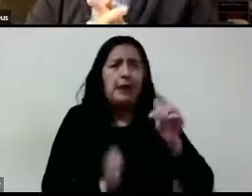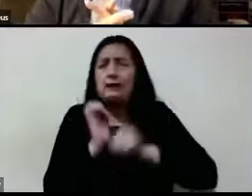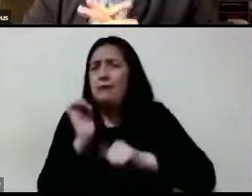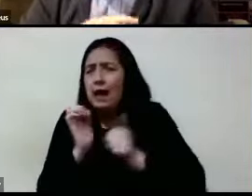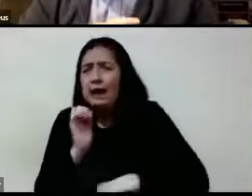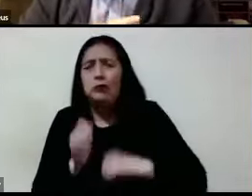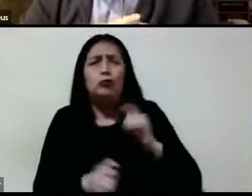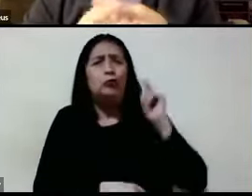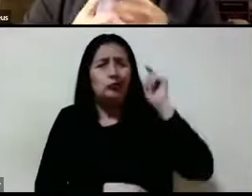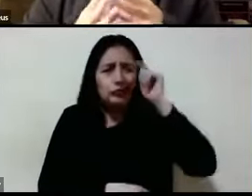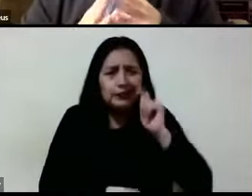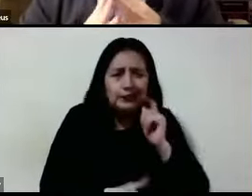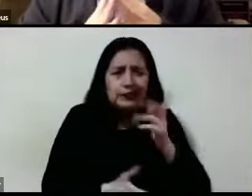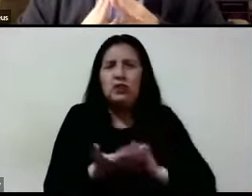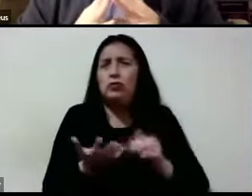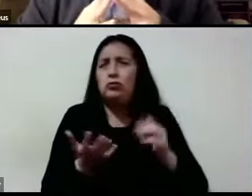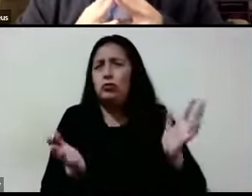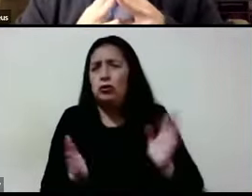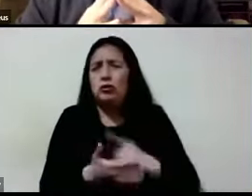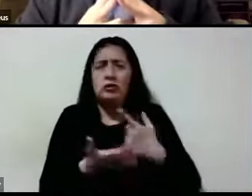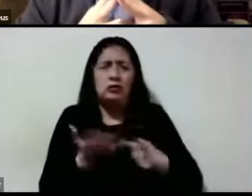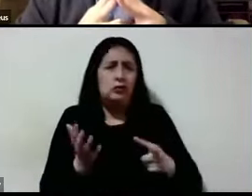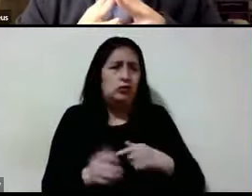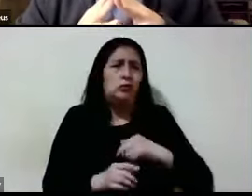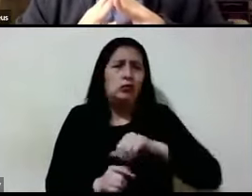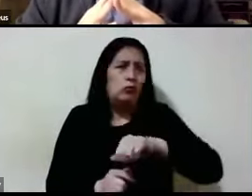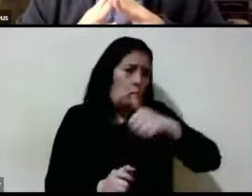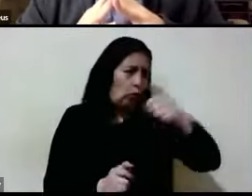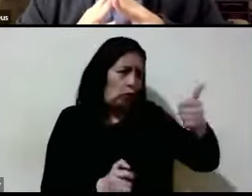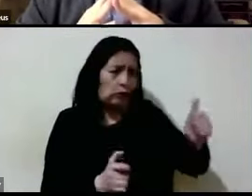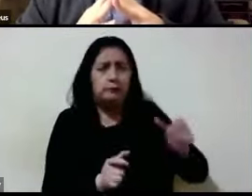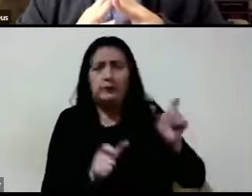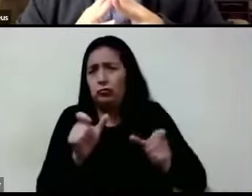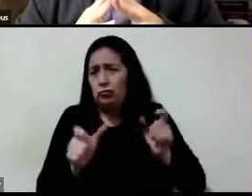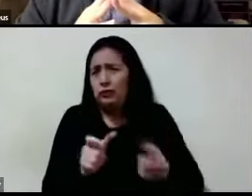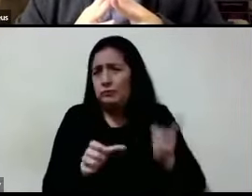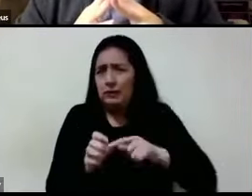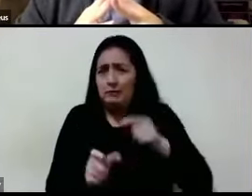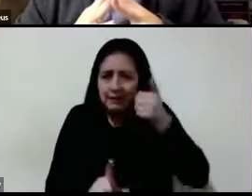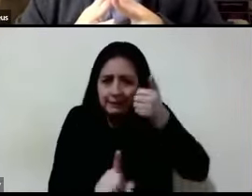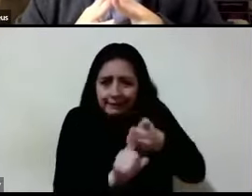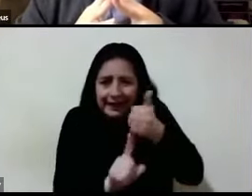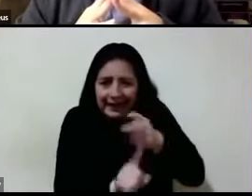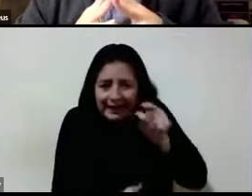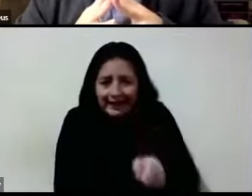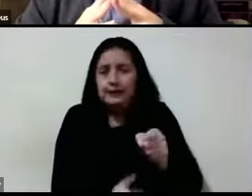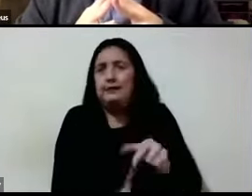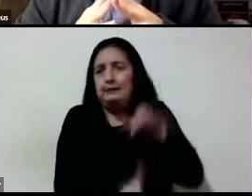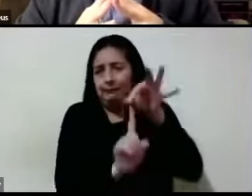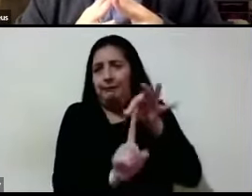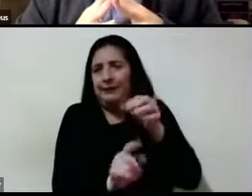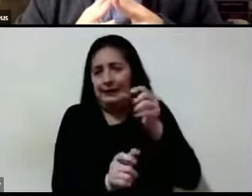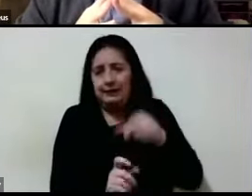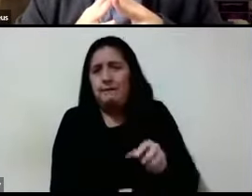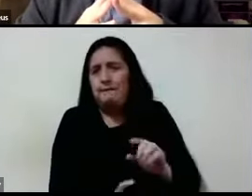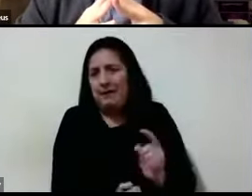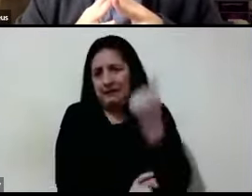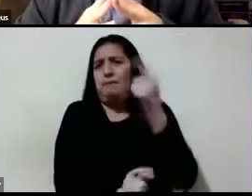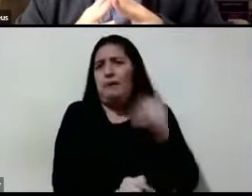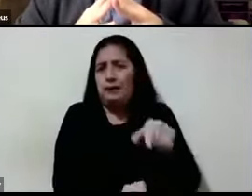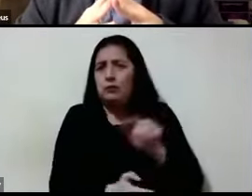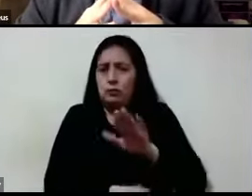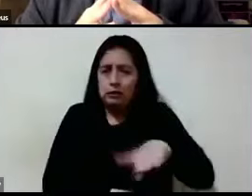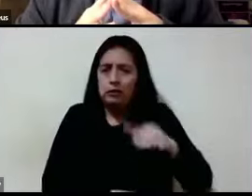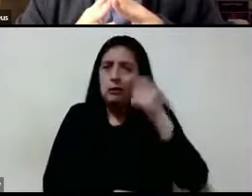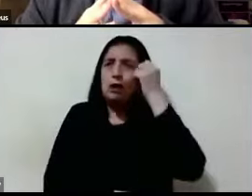los tíos, son los actores de reparto, pero él es el protagonista. De tal modo que cuando el niño